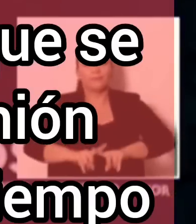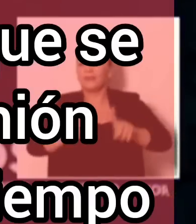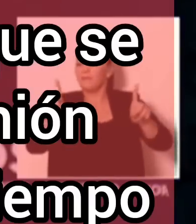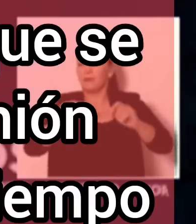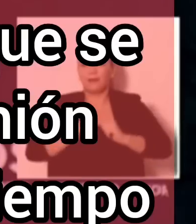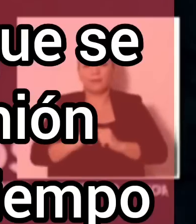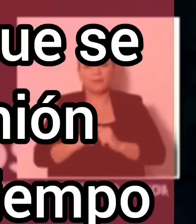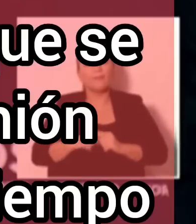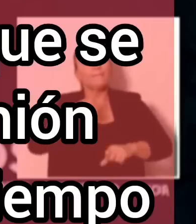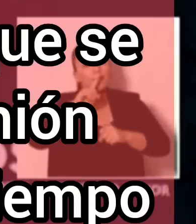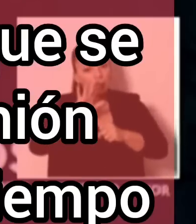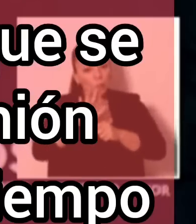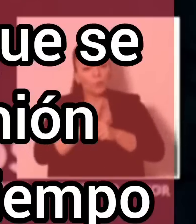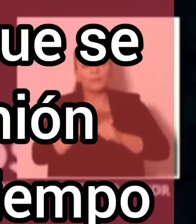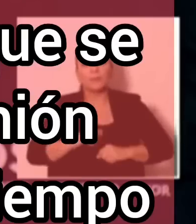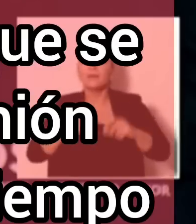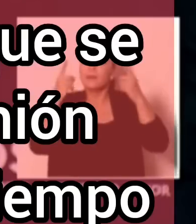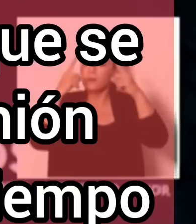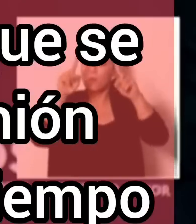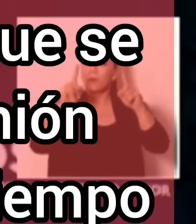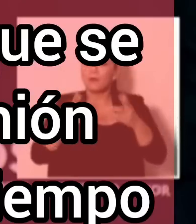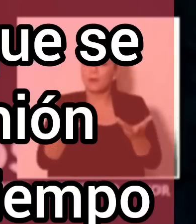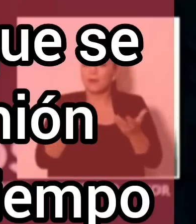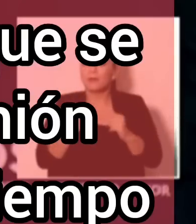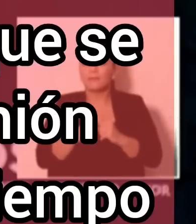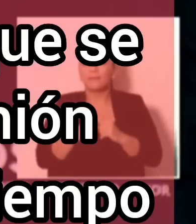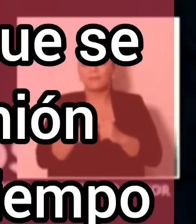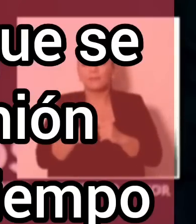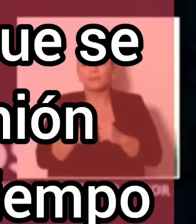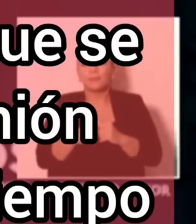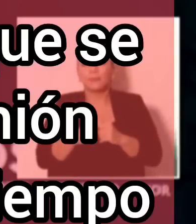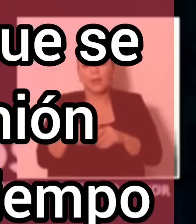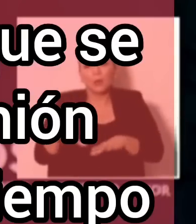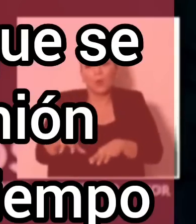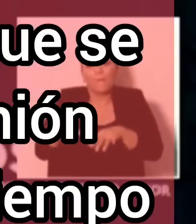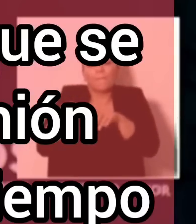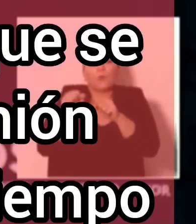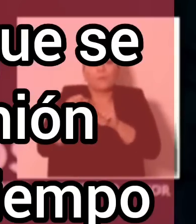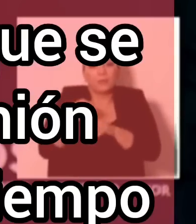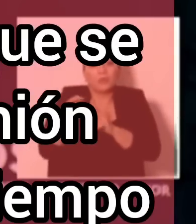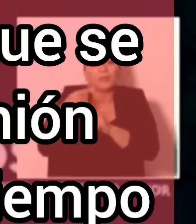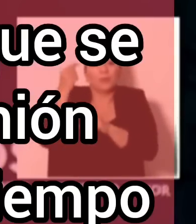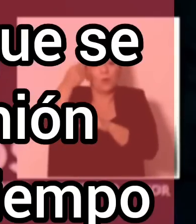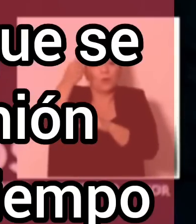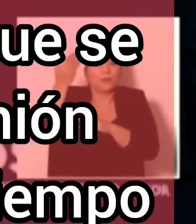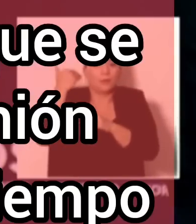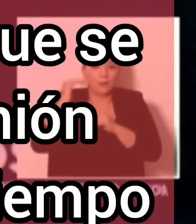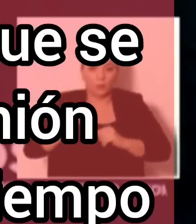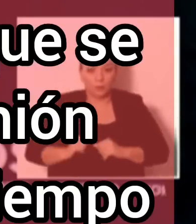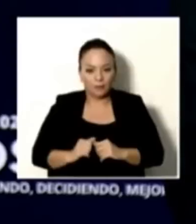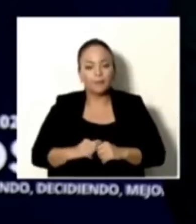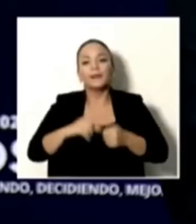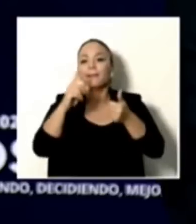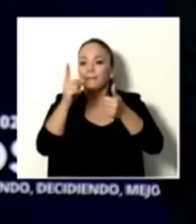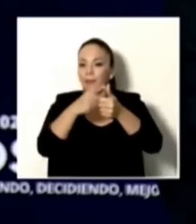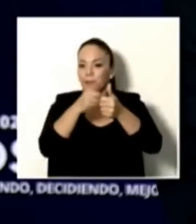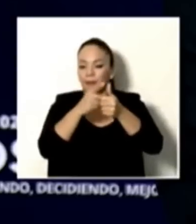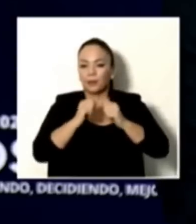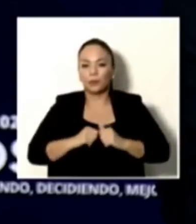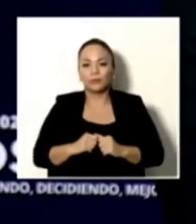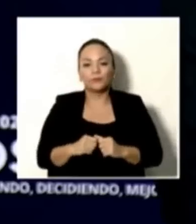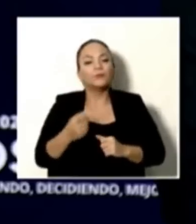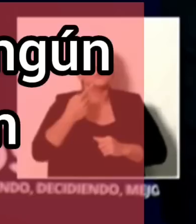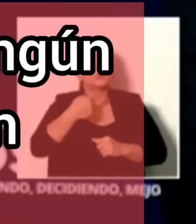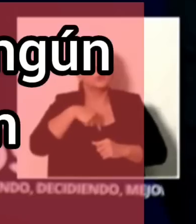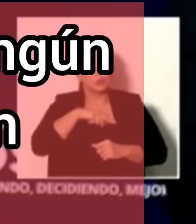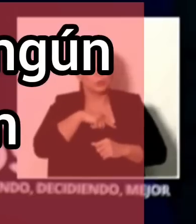adverso para poder llevar y cumplir con ese compromiso que asumió el gobierno anterior. Número 1,